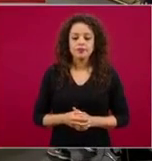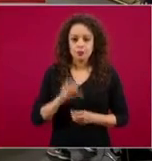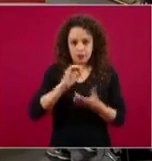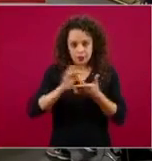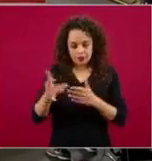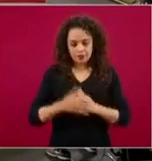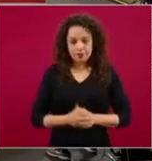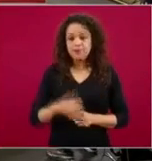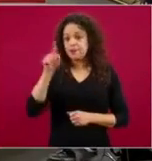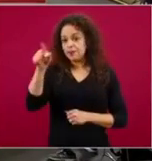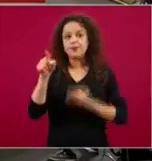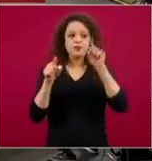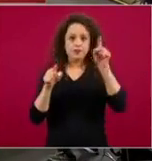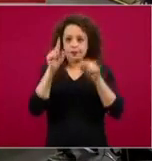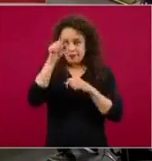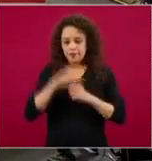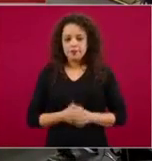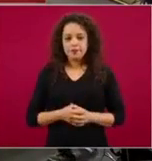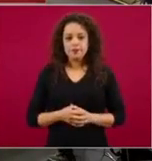línea.